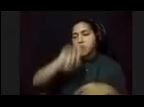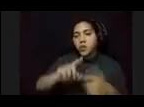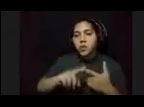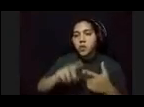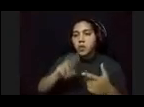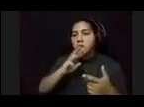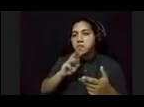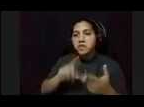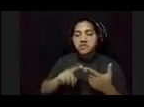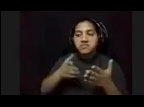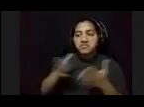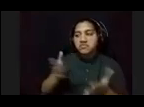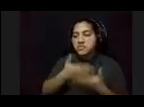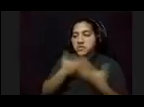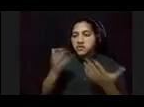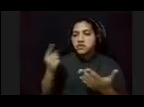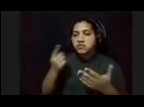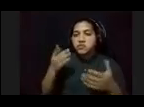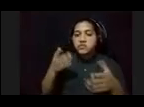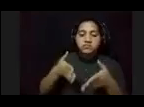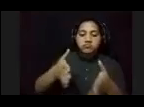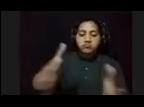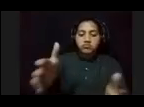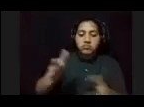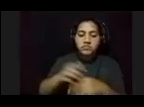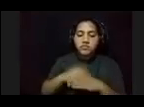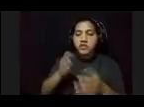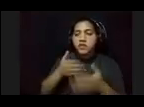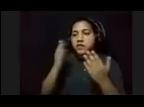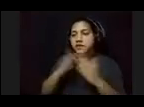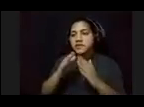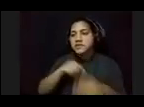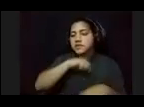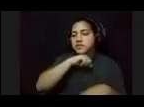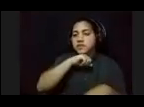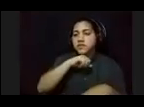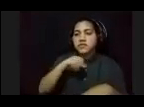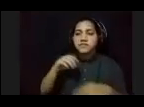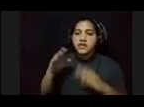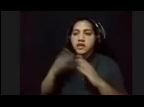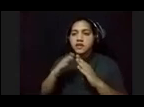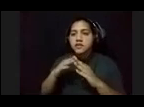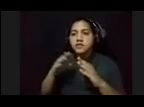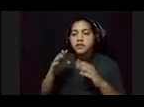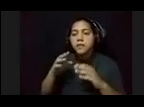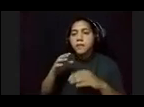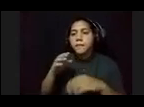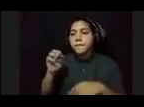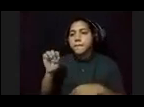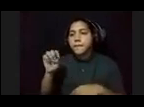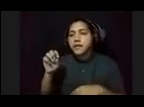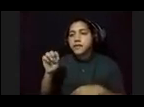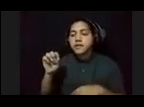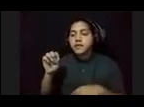carreteras, solo un paso. No había casas de cemento, las casas eran de madera. En